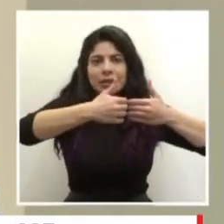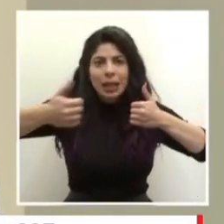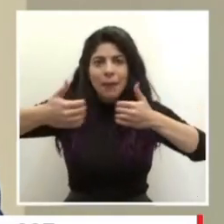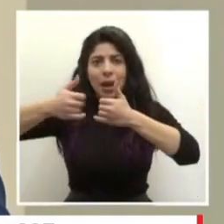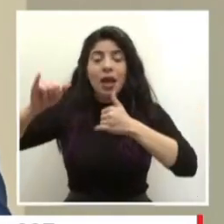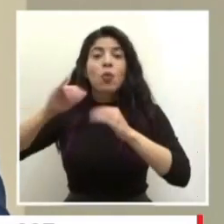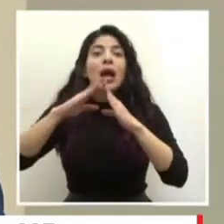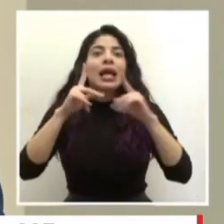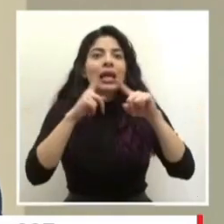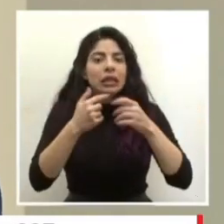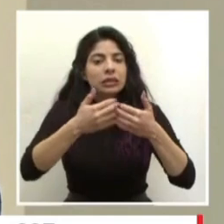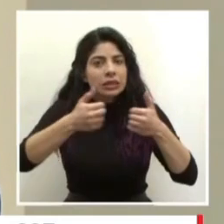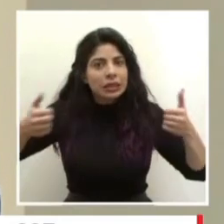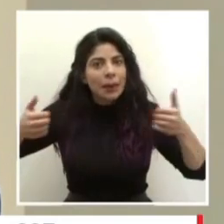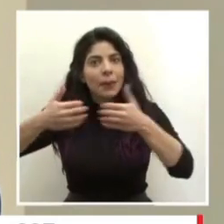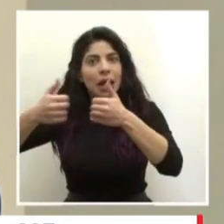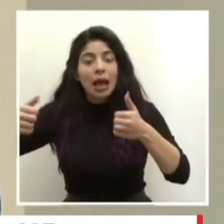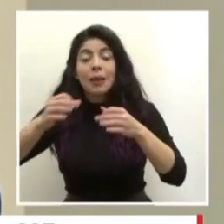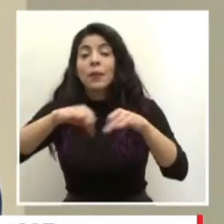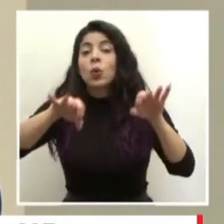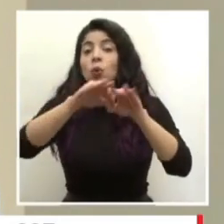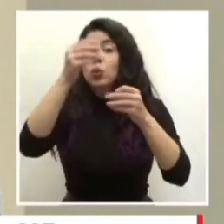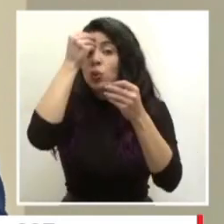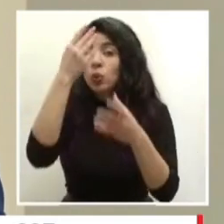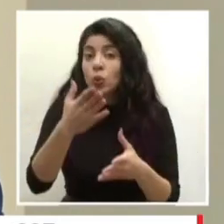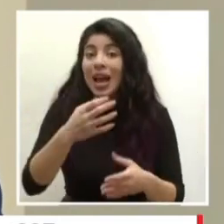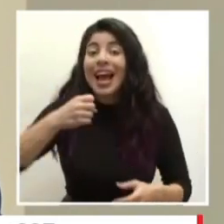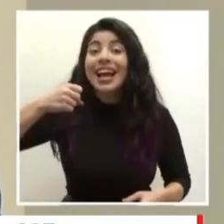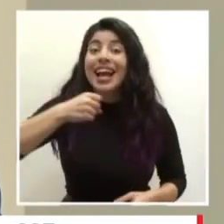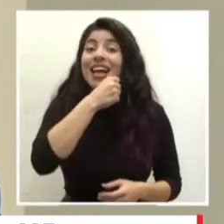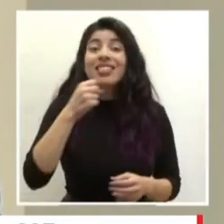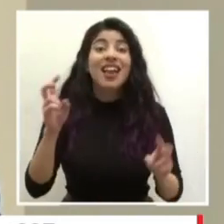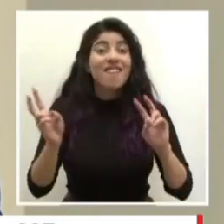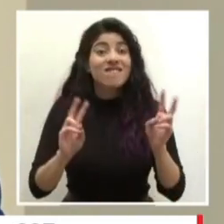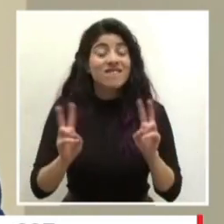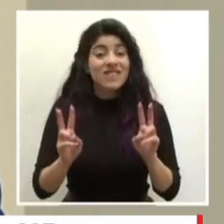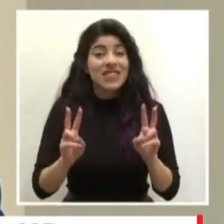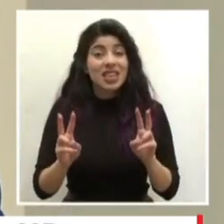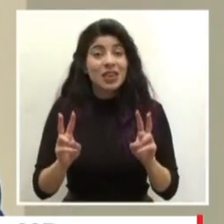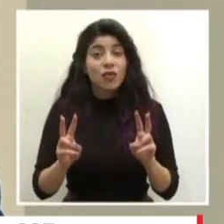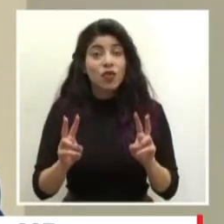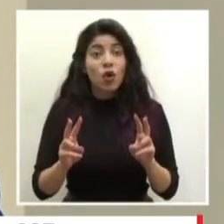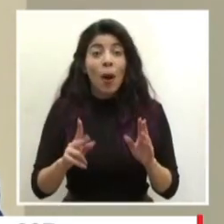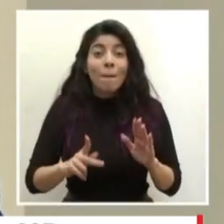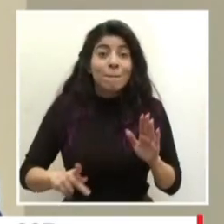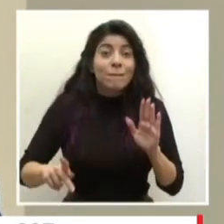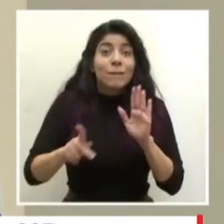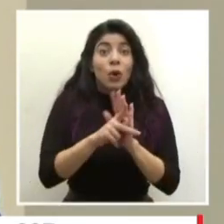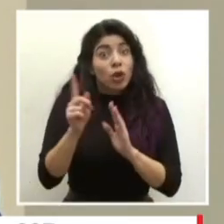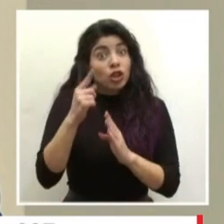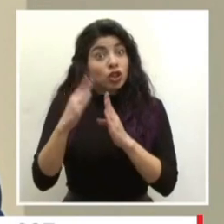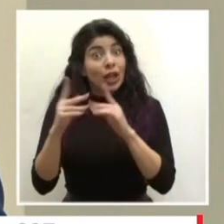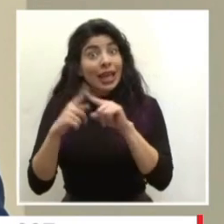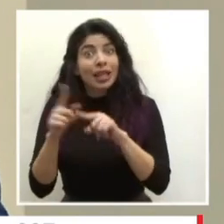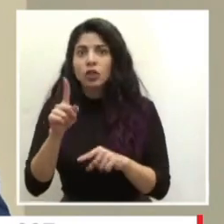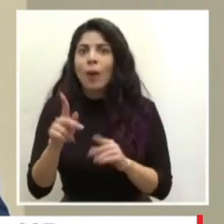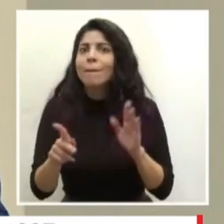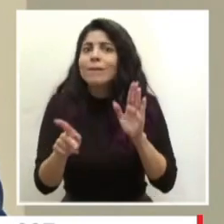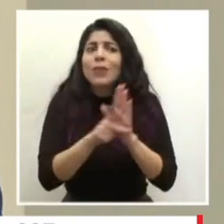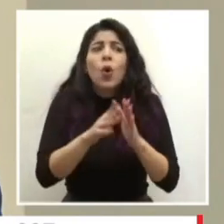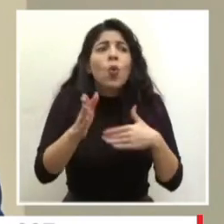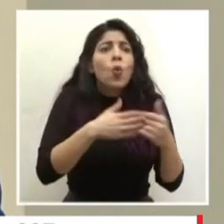las iglesias. Vale agregar aquí que el asunto de cantar en vivo no es que está prohibido solo para las iglesias, está prohibido para